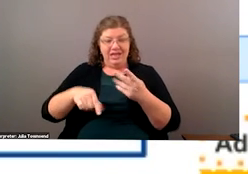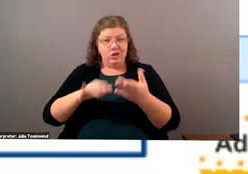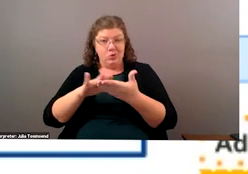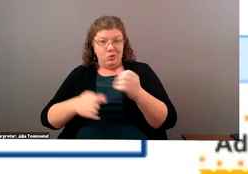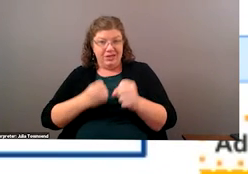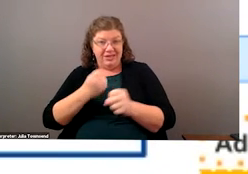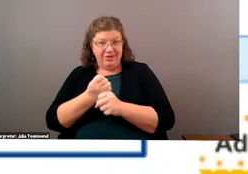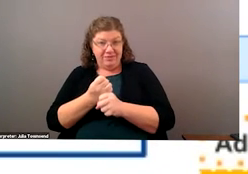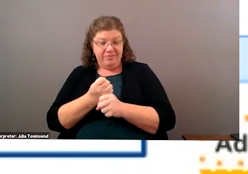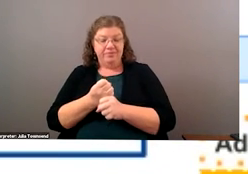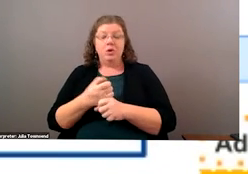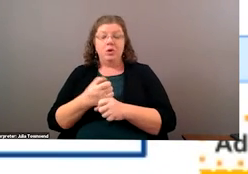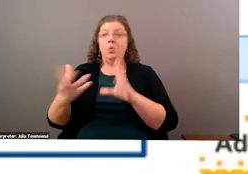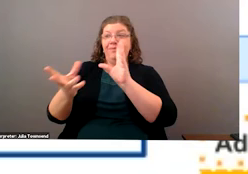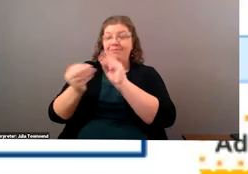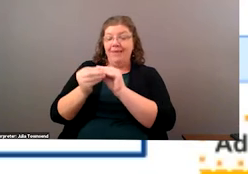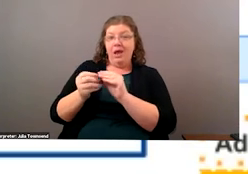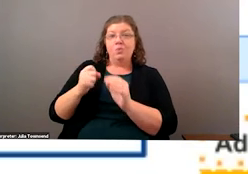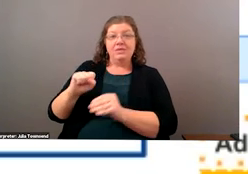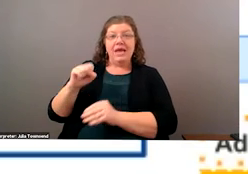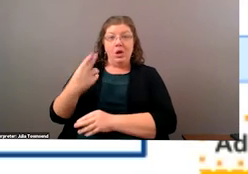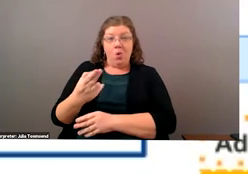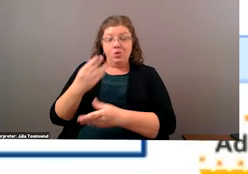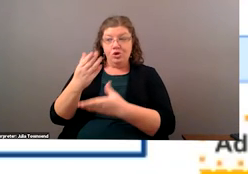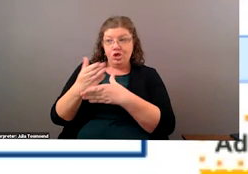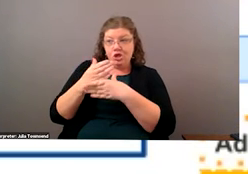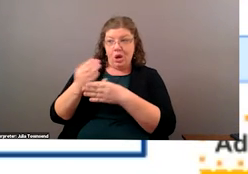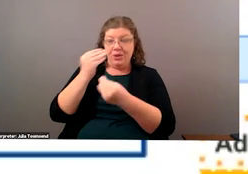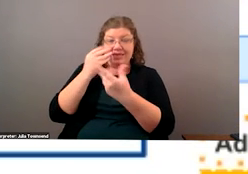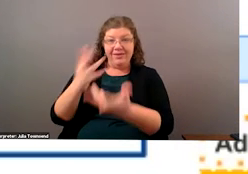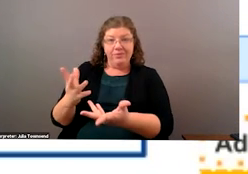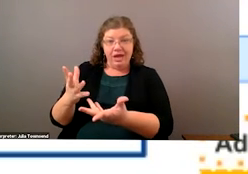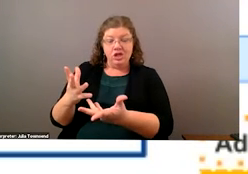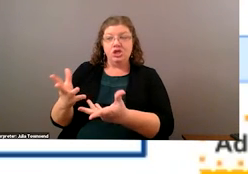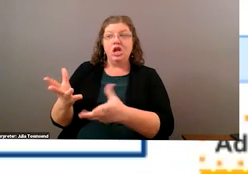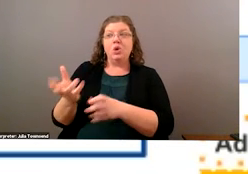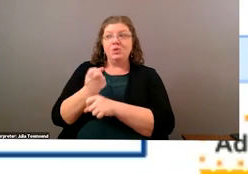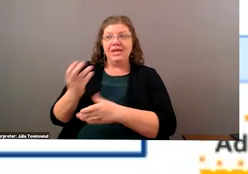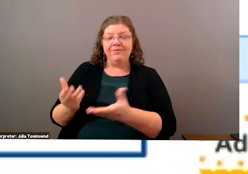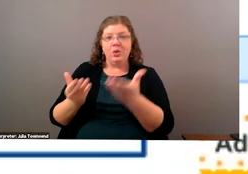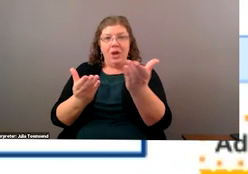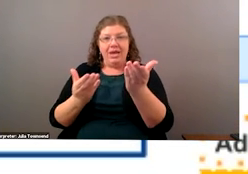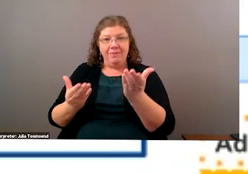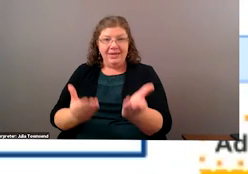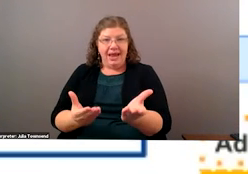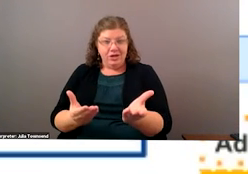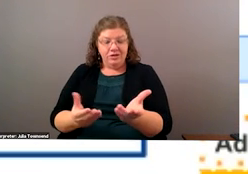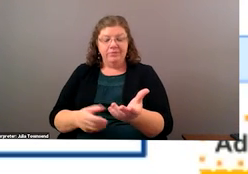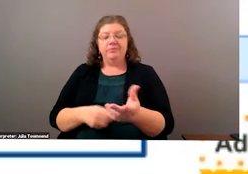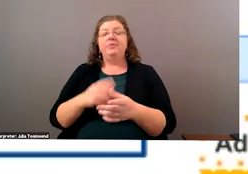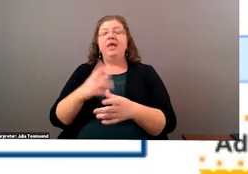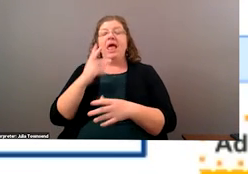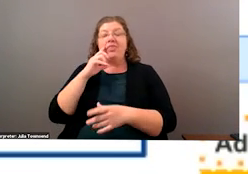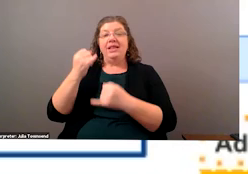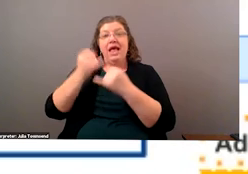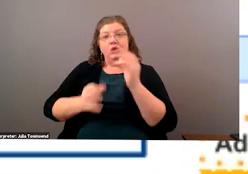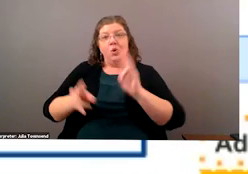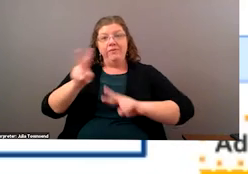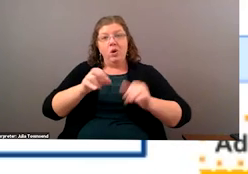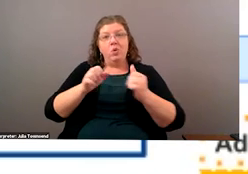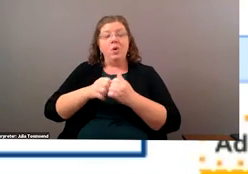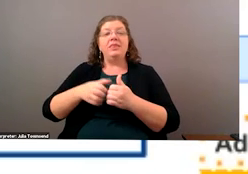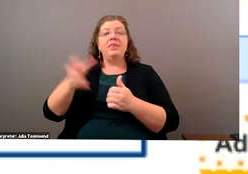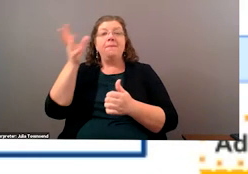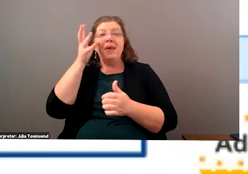y conforme estamos compartiendo esta información y recibiendo las recomendaciones y finalmente revisando con el Comité Asesor